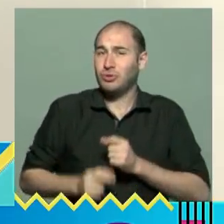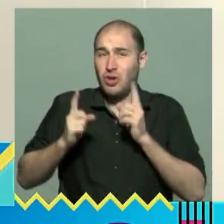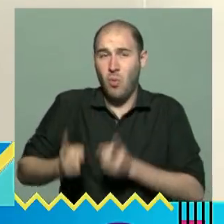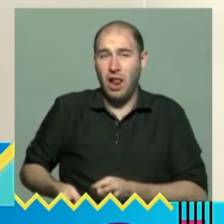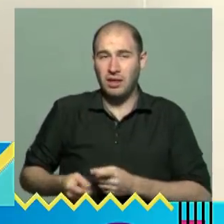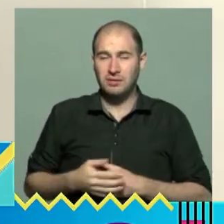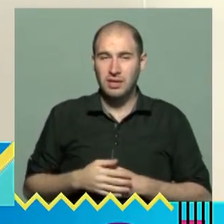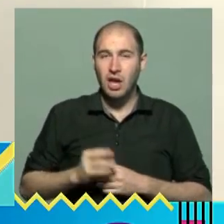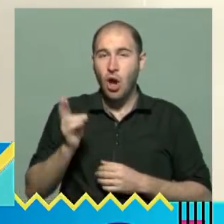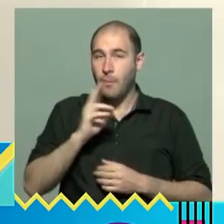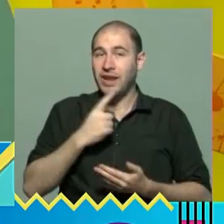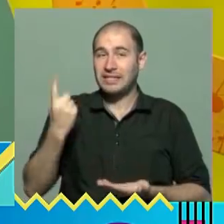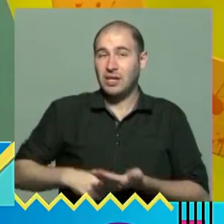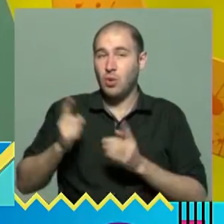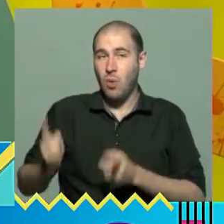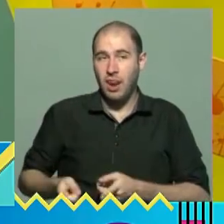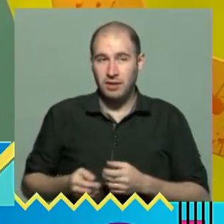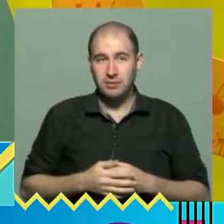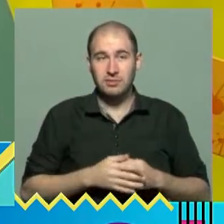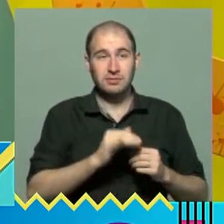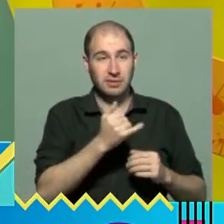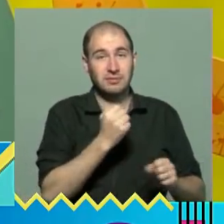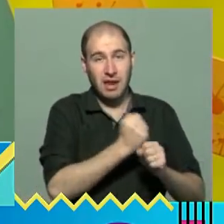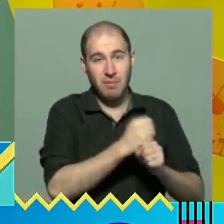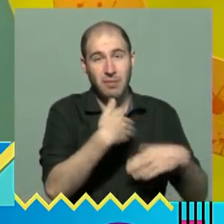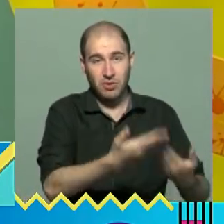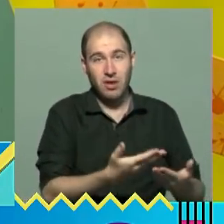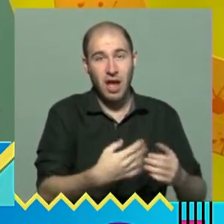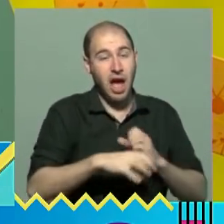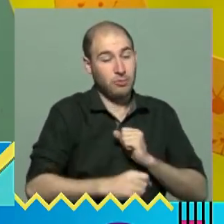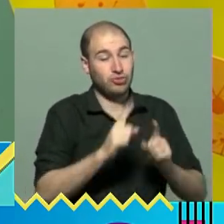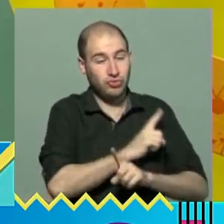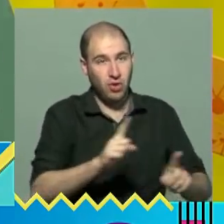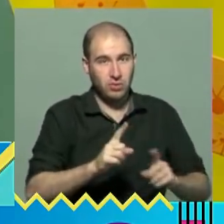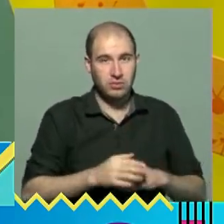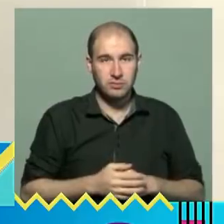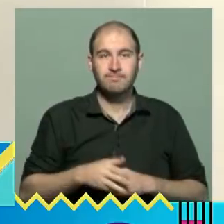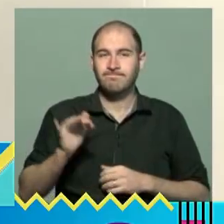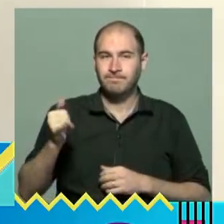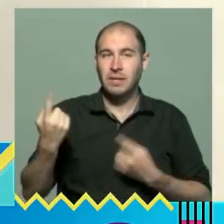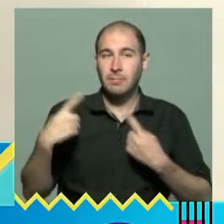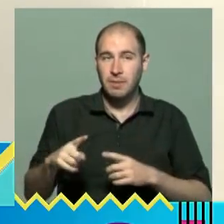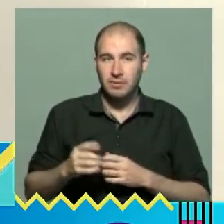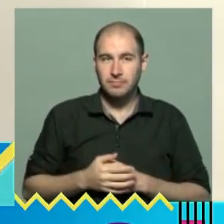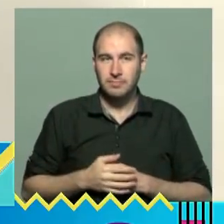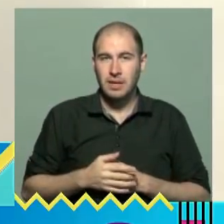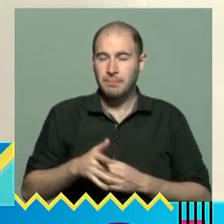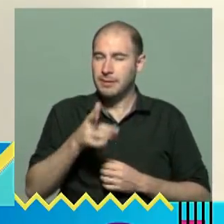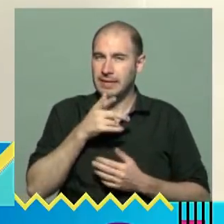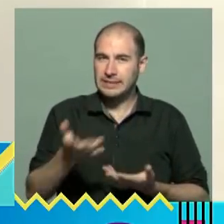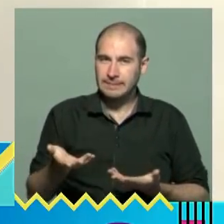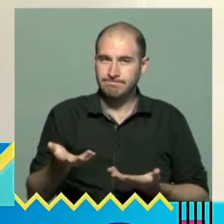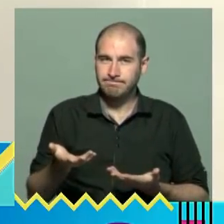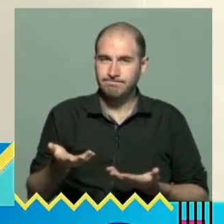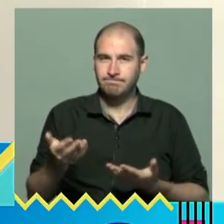igual. O sea, la mujer decide no igual no que hacer tenerlo. Tal cual, trabajemos para que no lleguen al aborto. Por supuesto, pero es intrínseco, o sea, me parece como